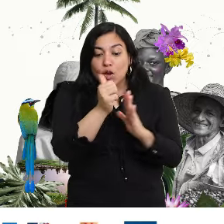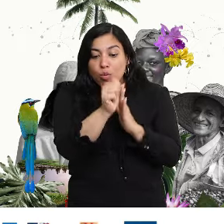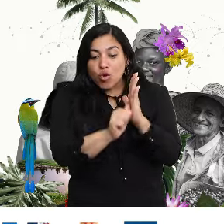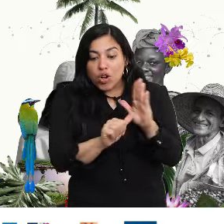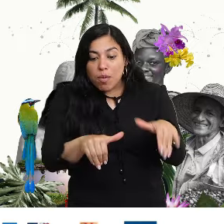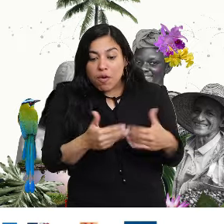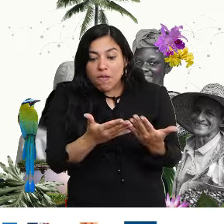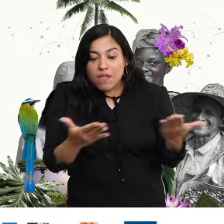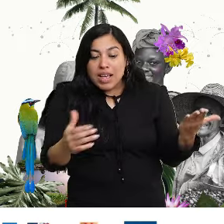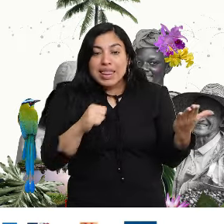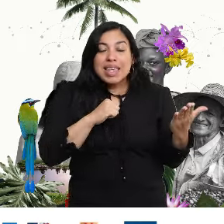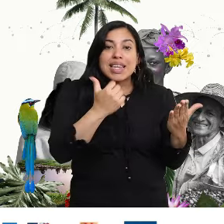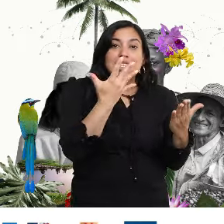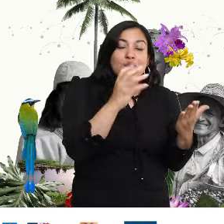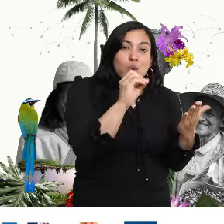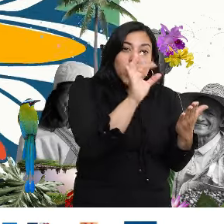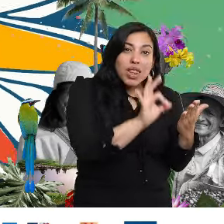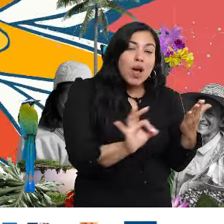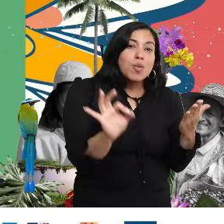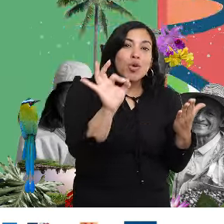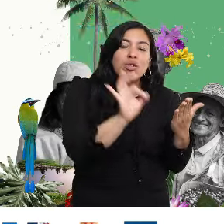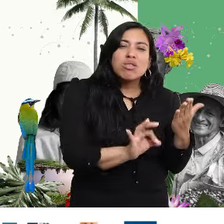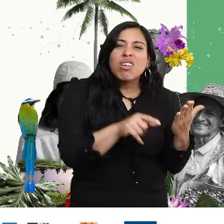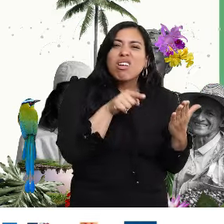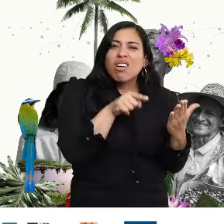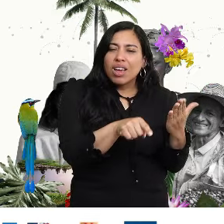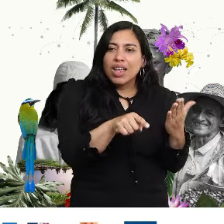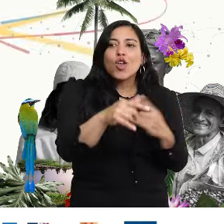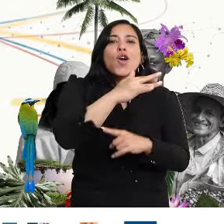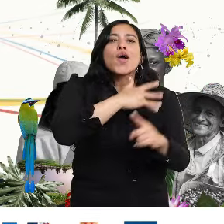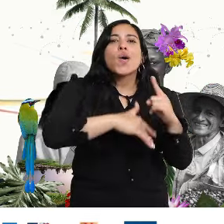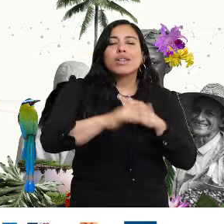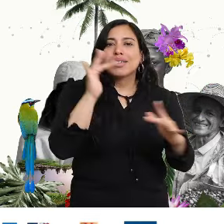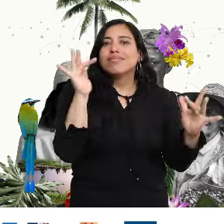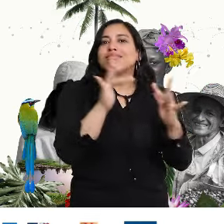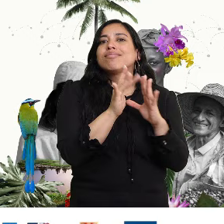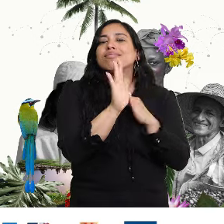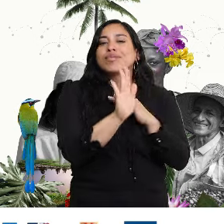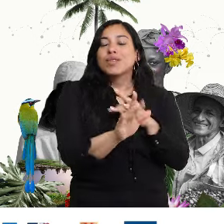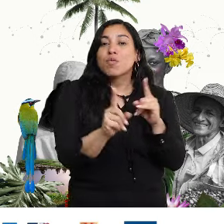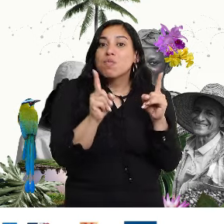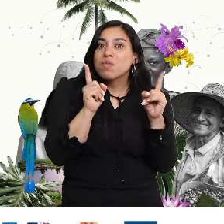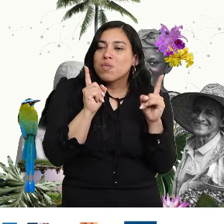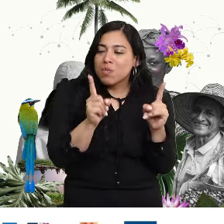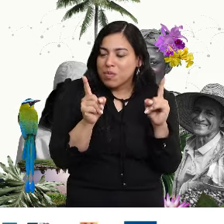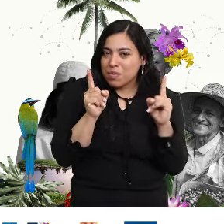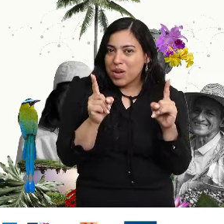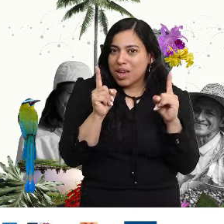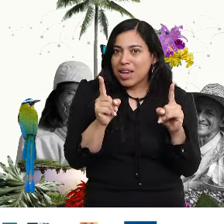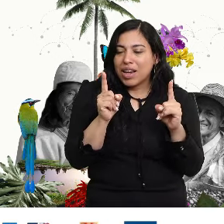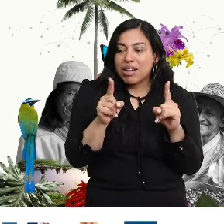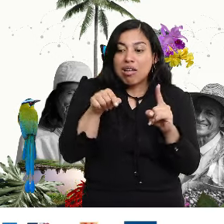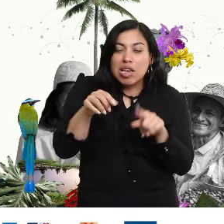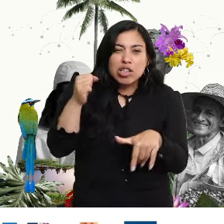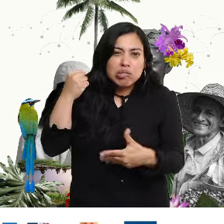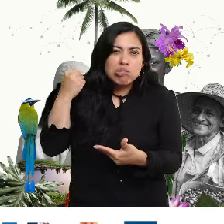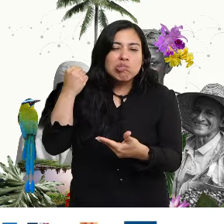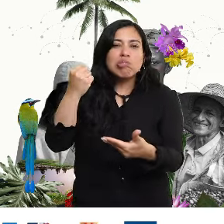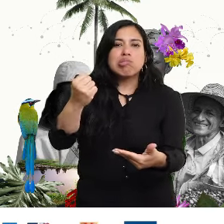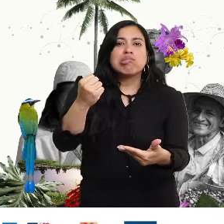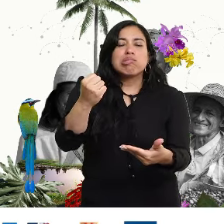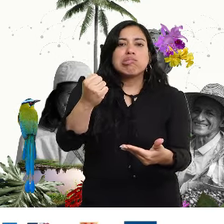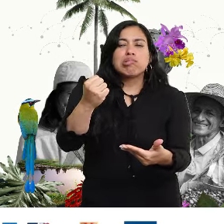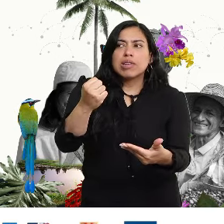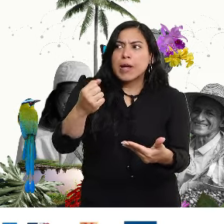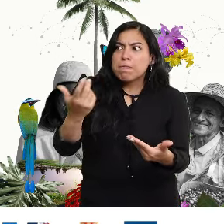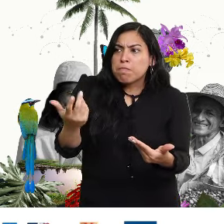todo el portafolio del GEF está en este tipo de contextos. Y sin embargo, esas inversiones del GEF no tenían